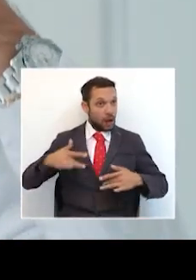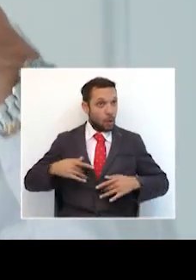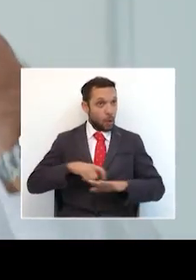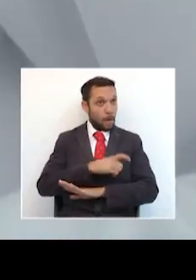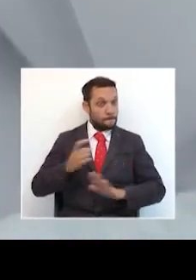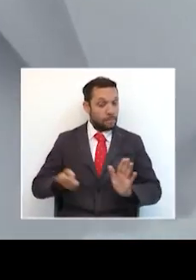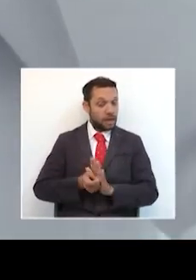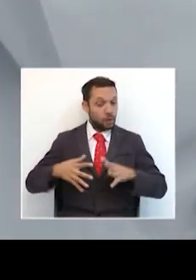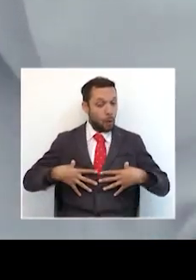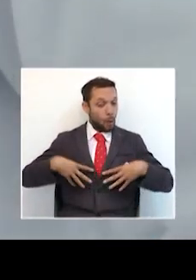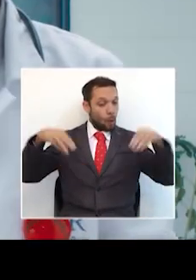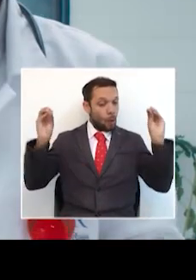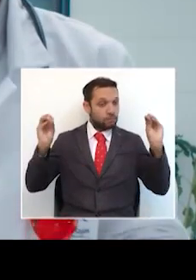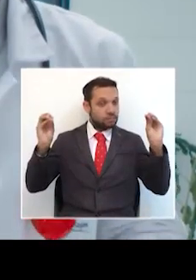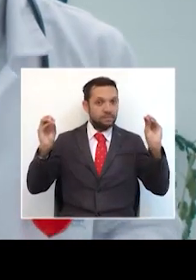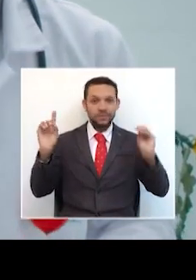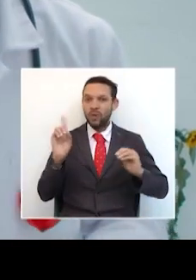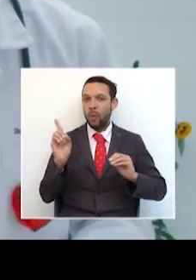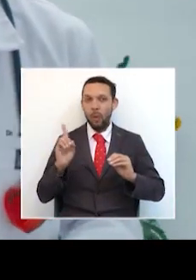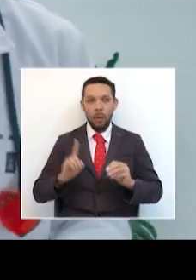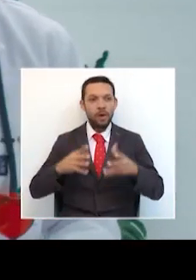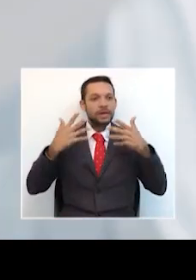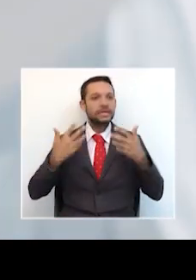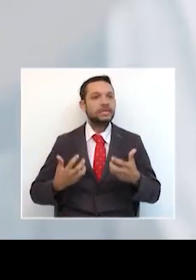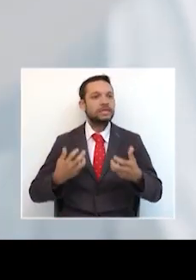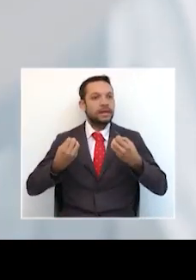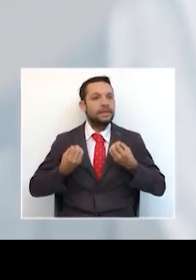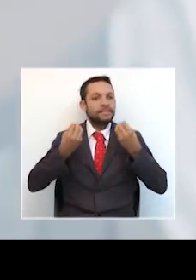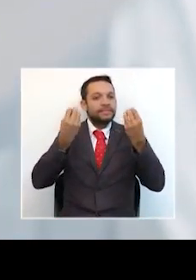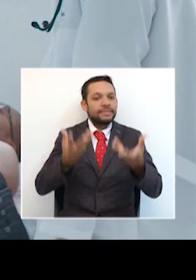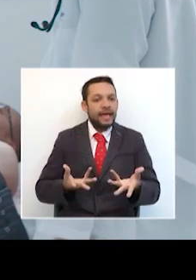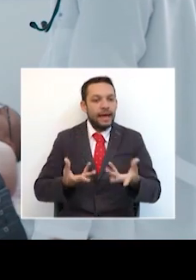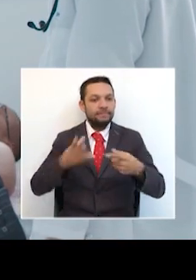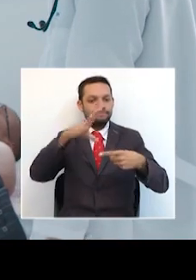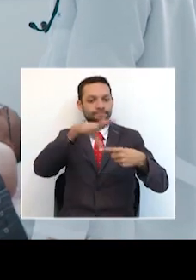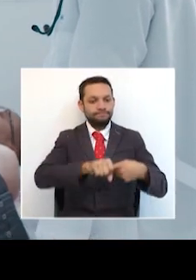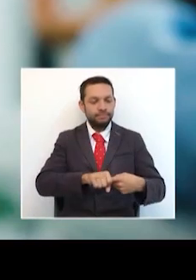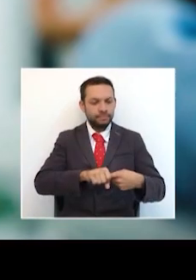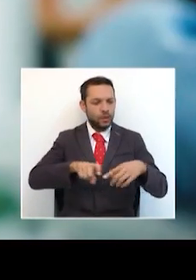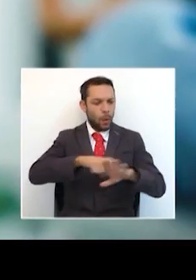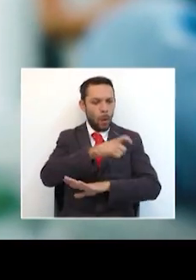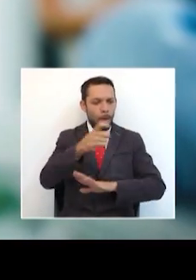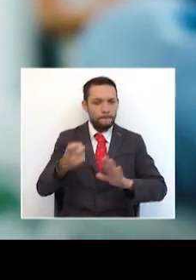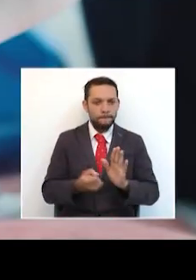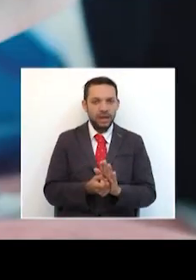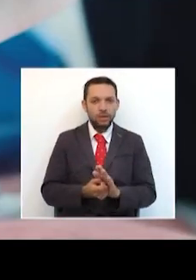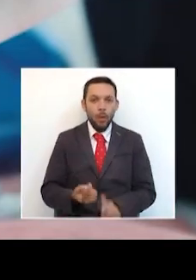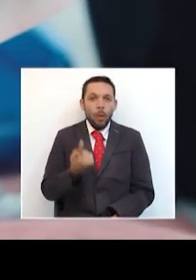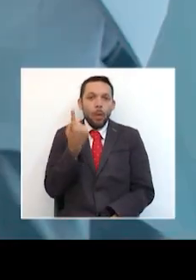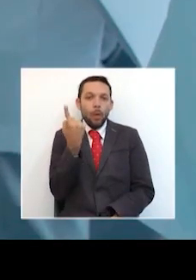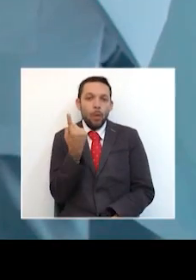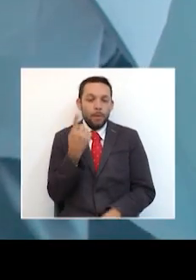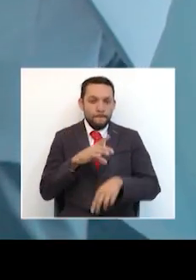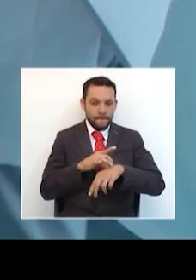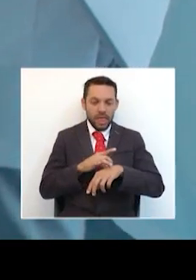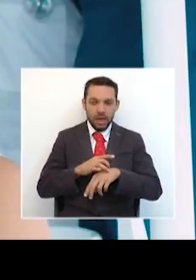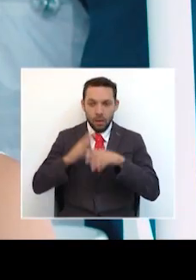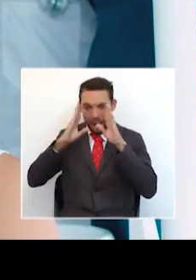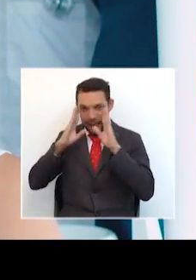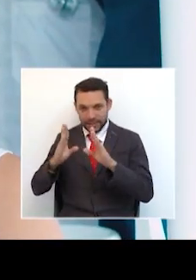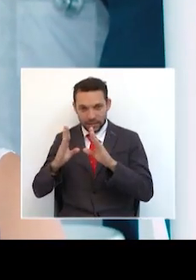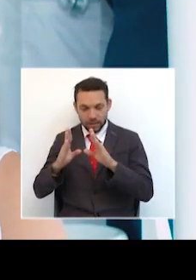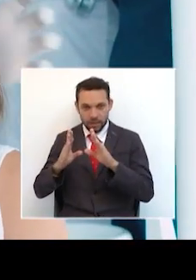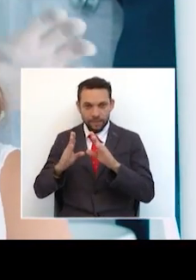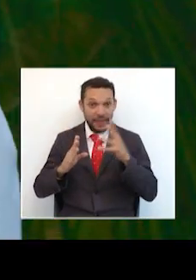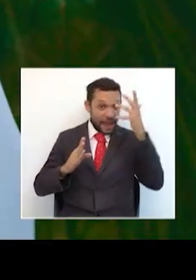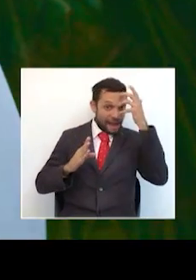algo. Nosotros en los parques de la salud tratamos de hacer una consulta integrativa, donde un médico puede hacer la historia clínica, pero es